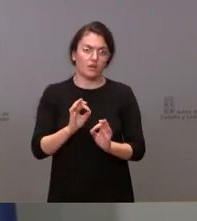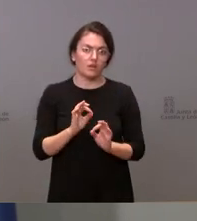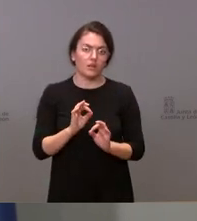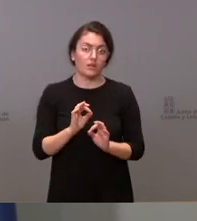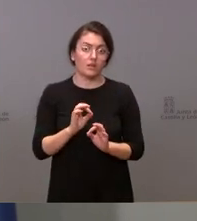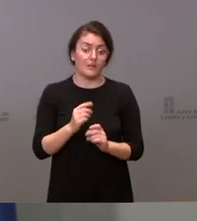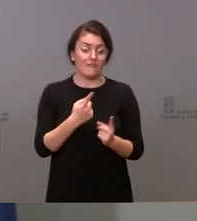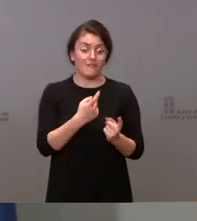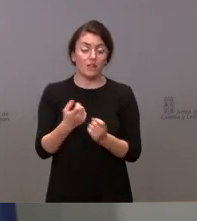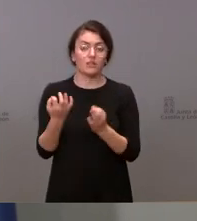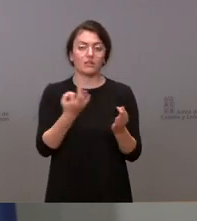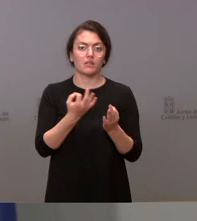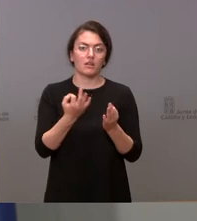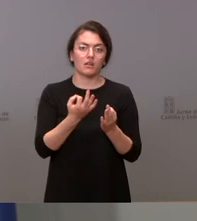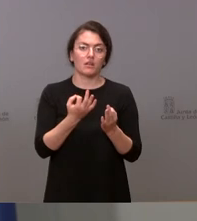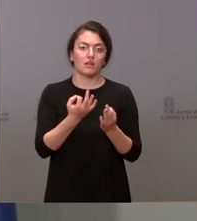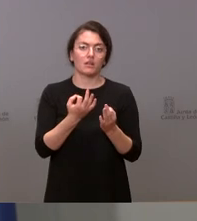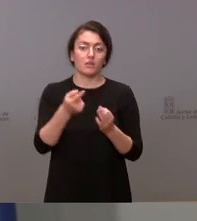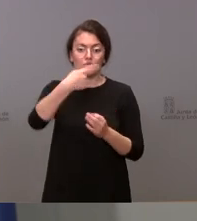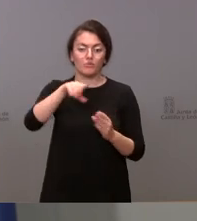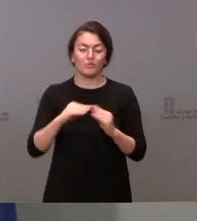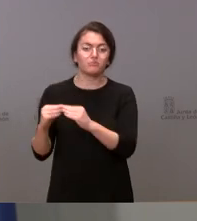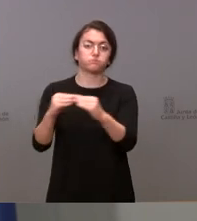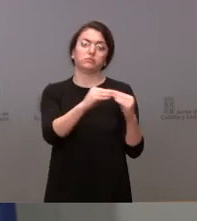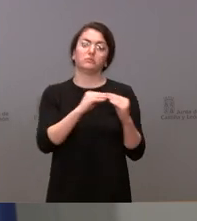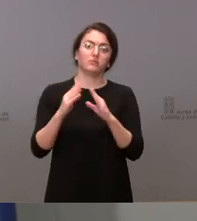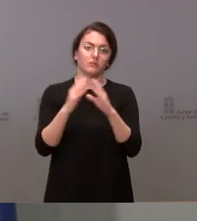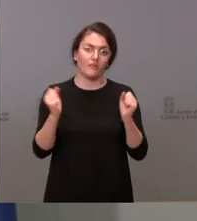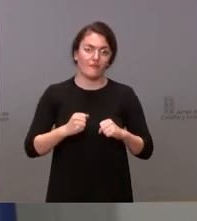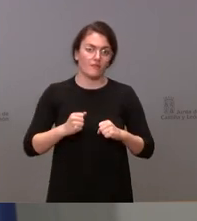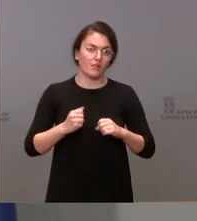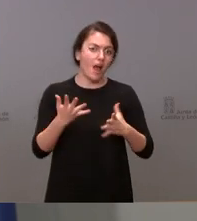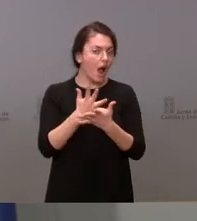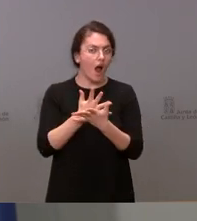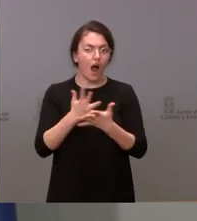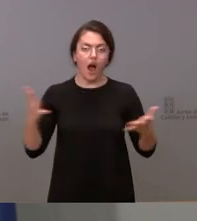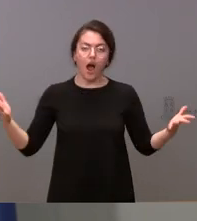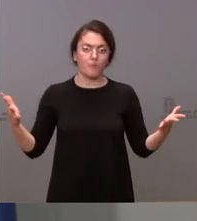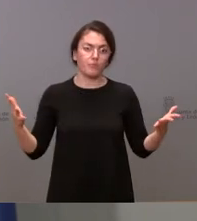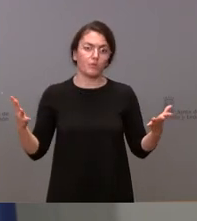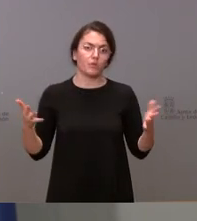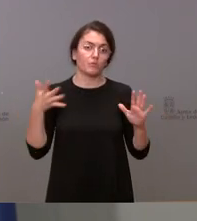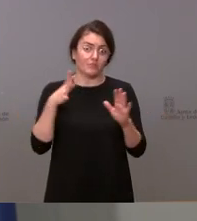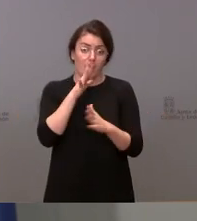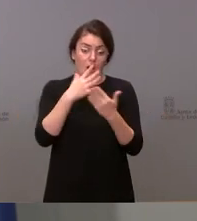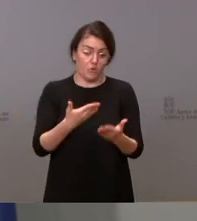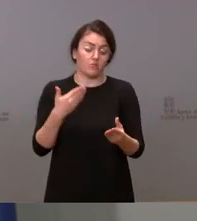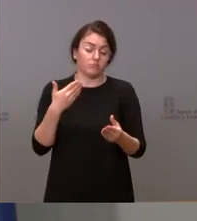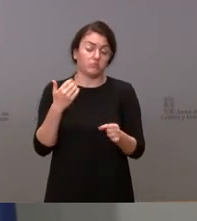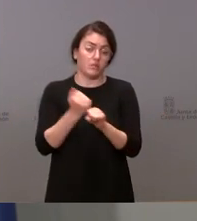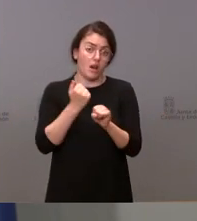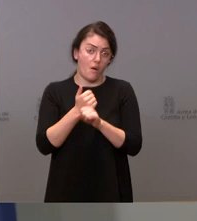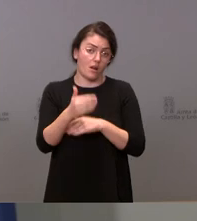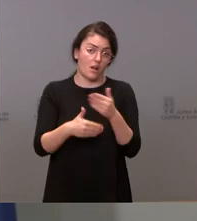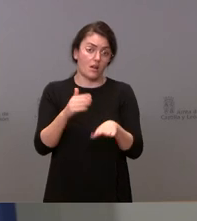lo que necesitamos es llegar a un acuerdo y a un consenso lo más amplio posible. Y es exactamente en lo que estamos. Y que